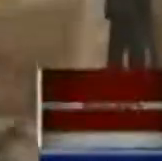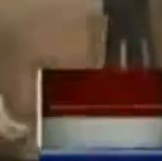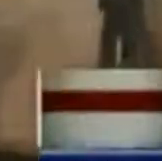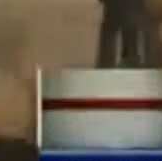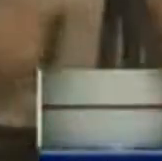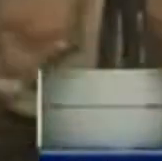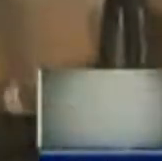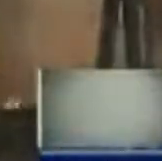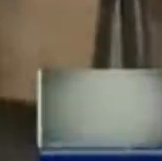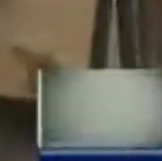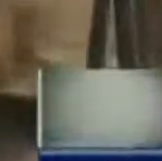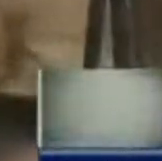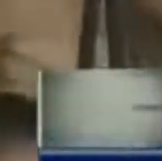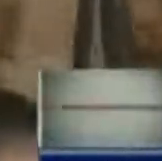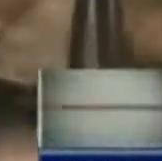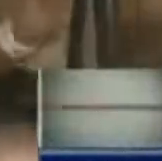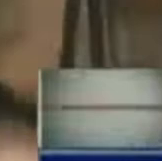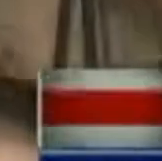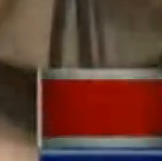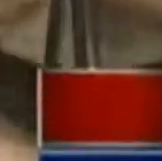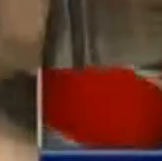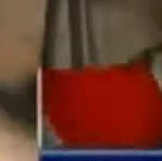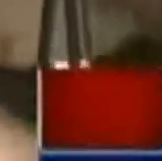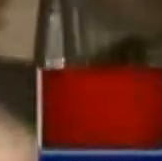y esto eso eso